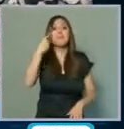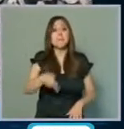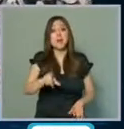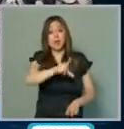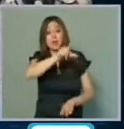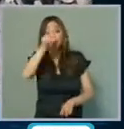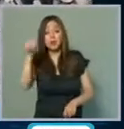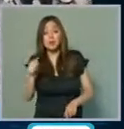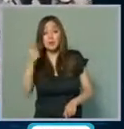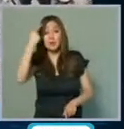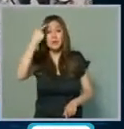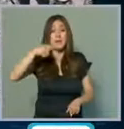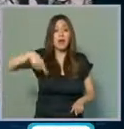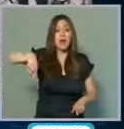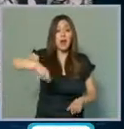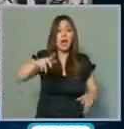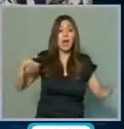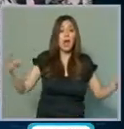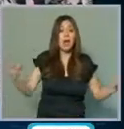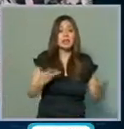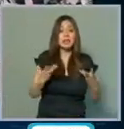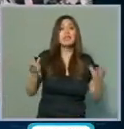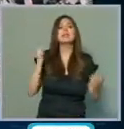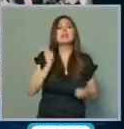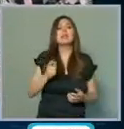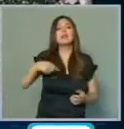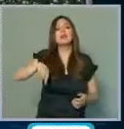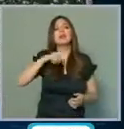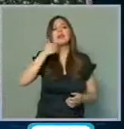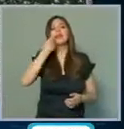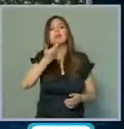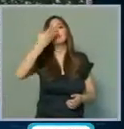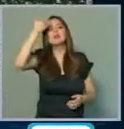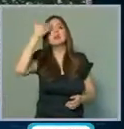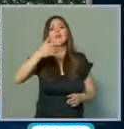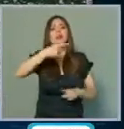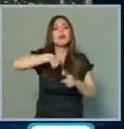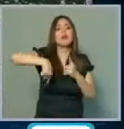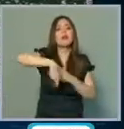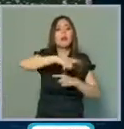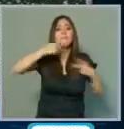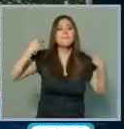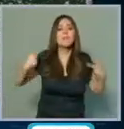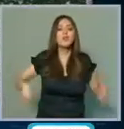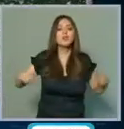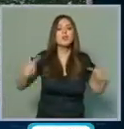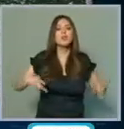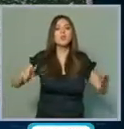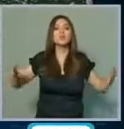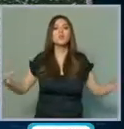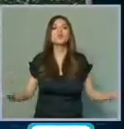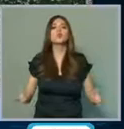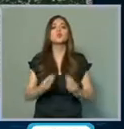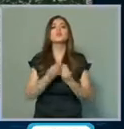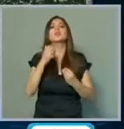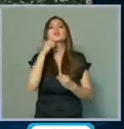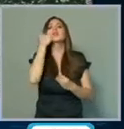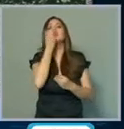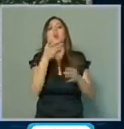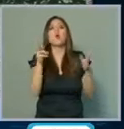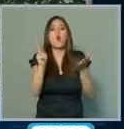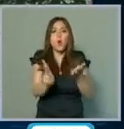detrás de este tipo de eventos, y es la intención de los organizadores y de toda la gente involucrada de reconectarnos a